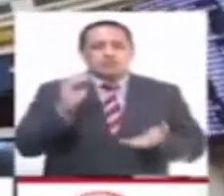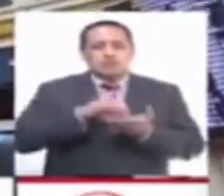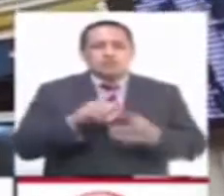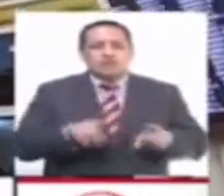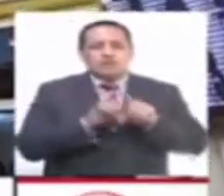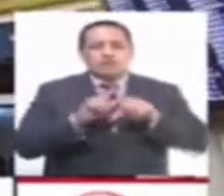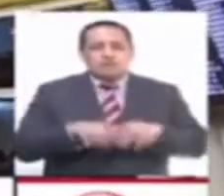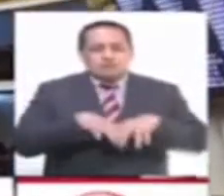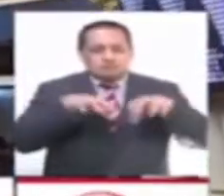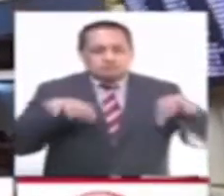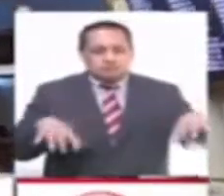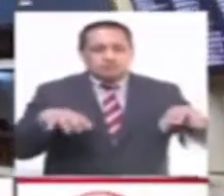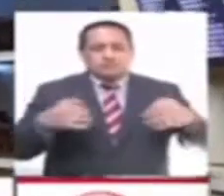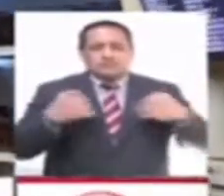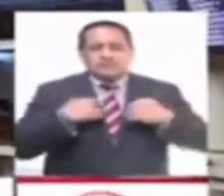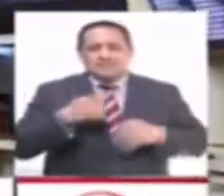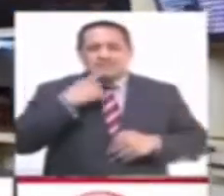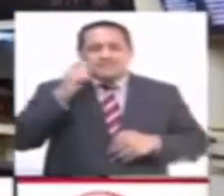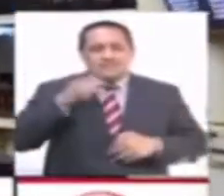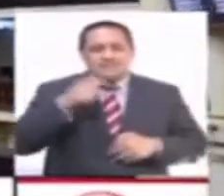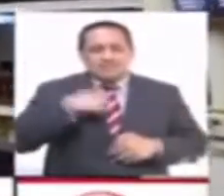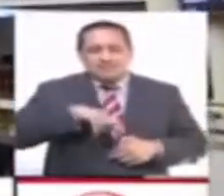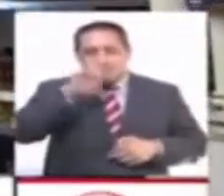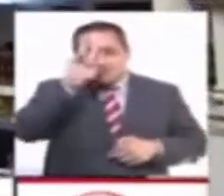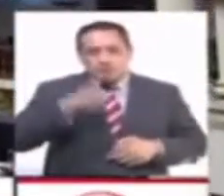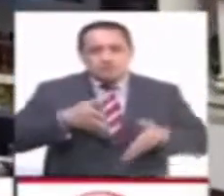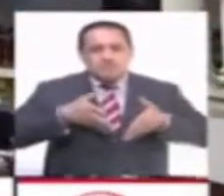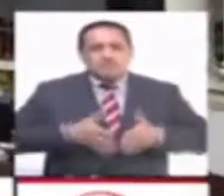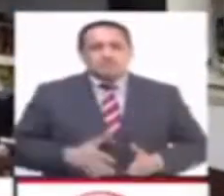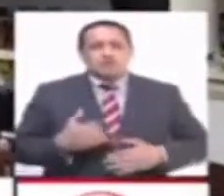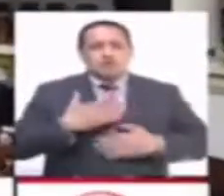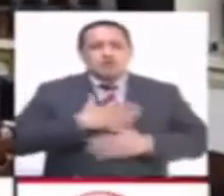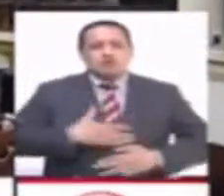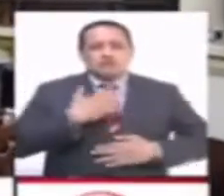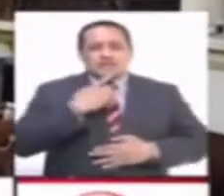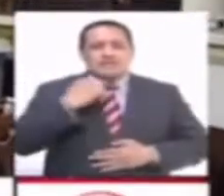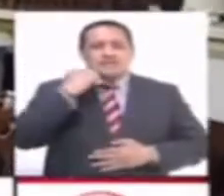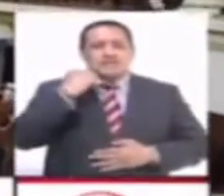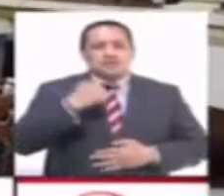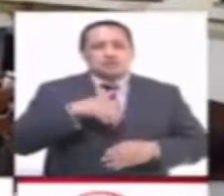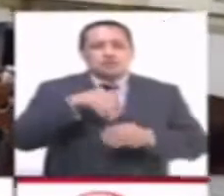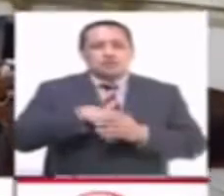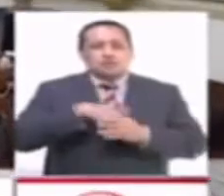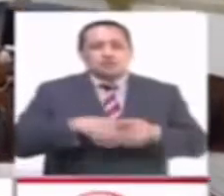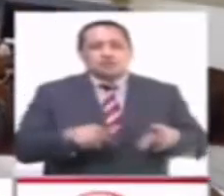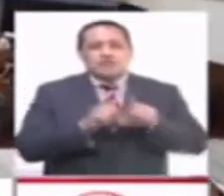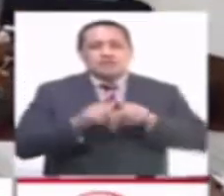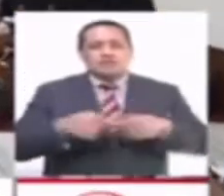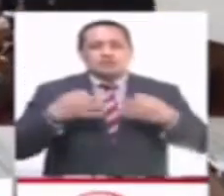más importante, comparte nuestra información, que ese es nuestro mayor estímulo a seguir creciendo